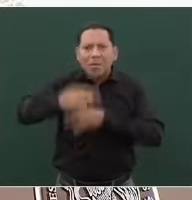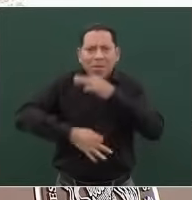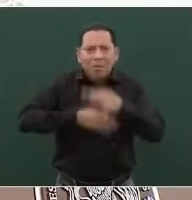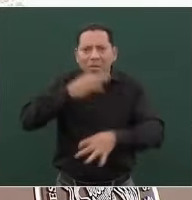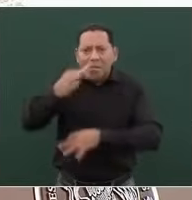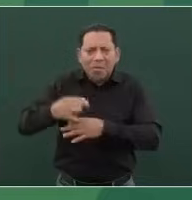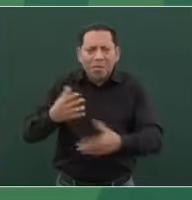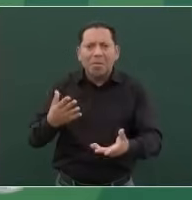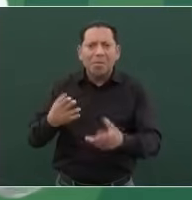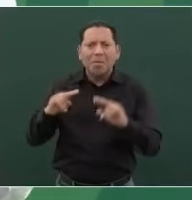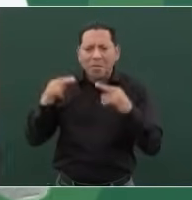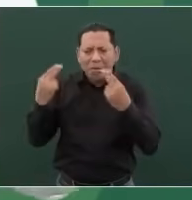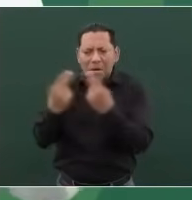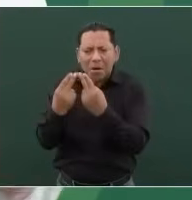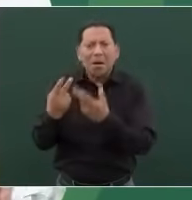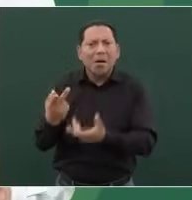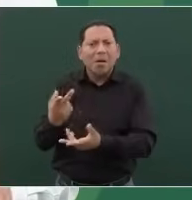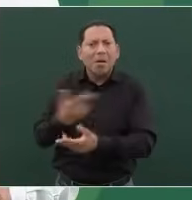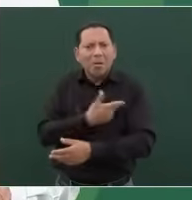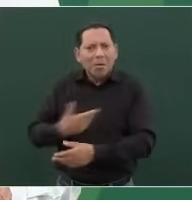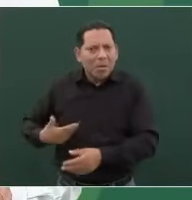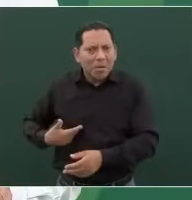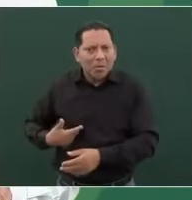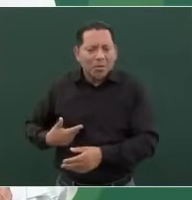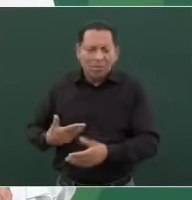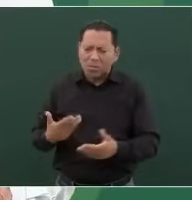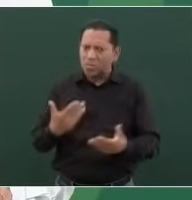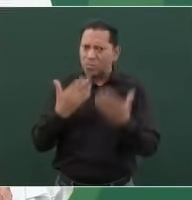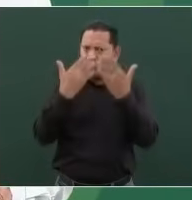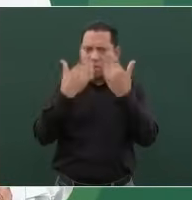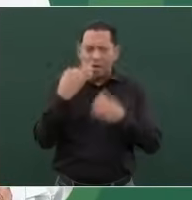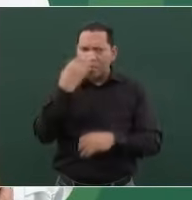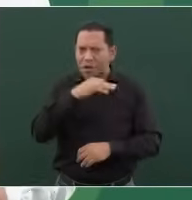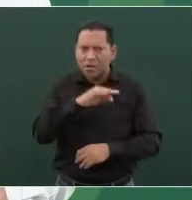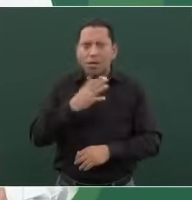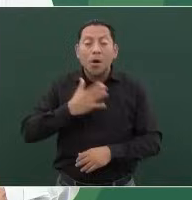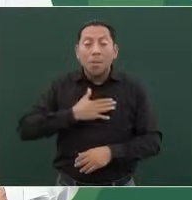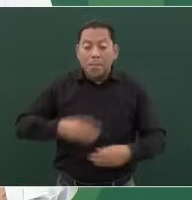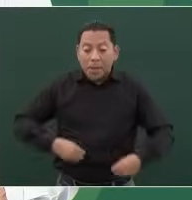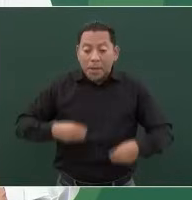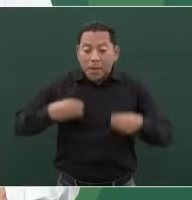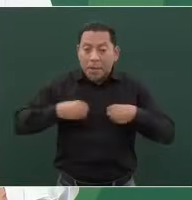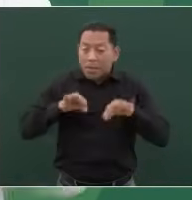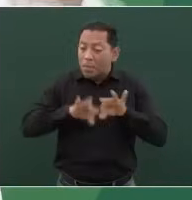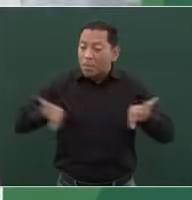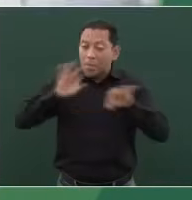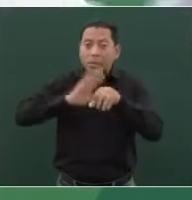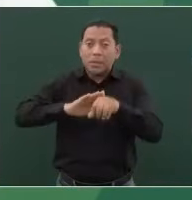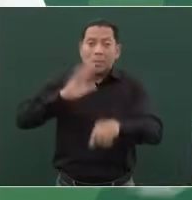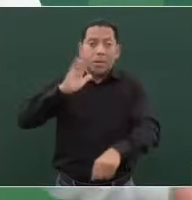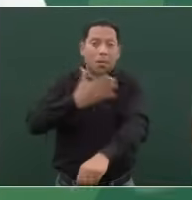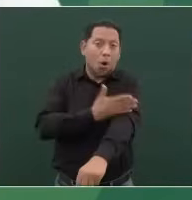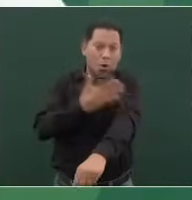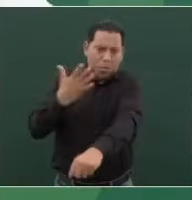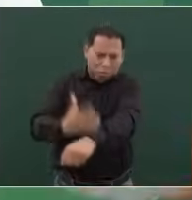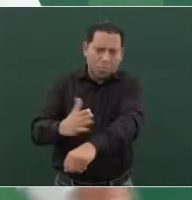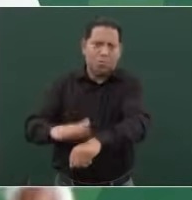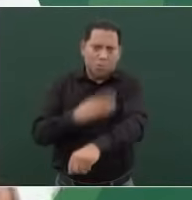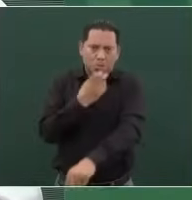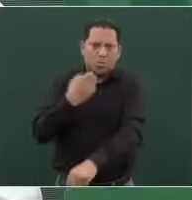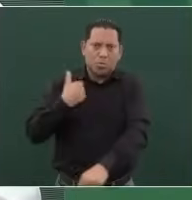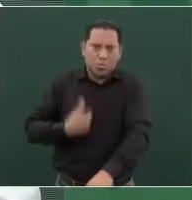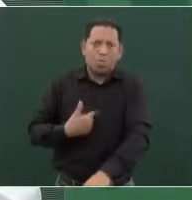porque lo que estimo más importante en mi vida ha sido mi honestidad. Por eso puedo hablar con